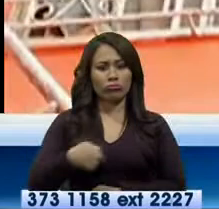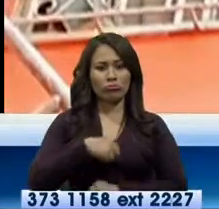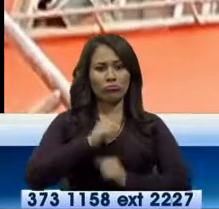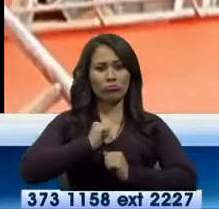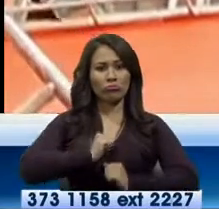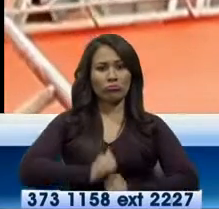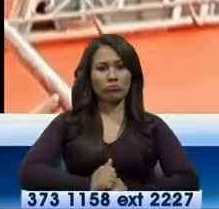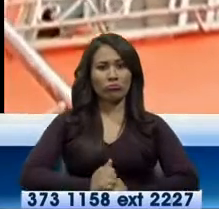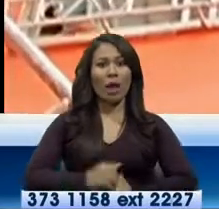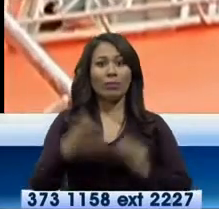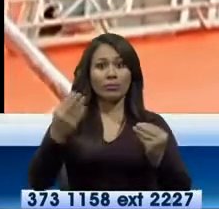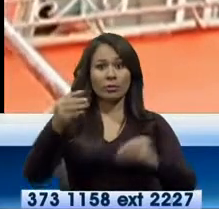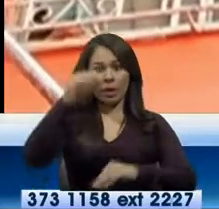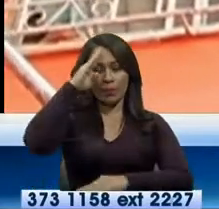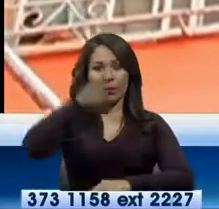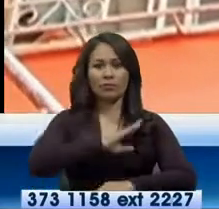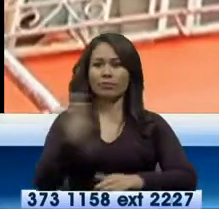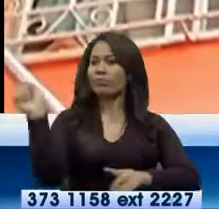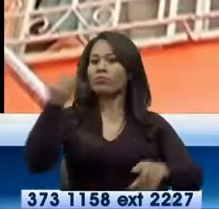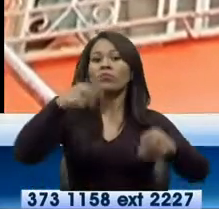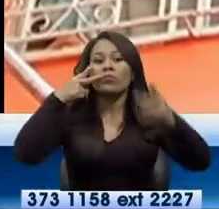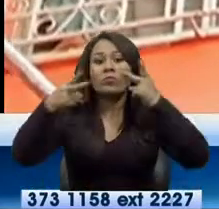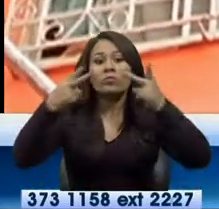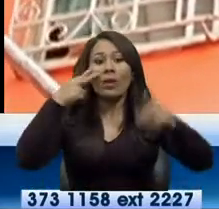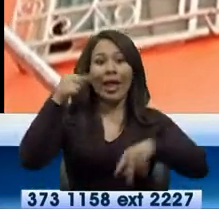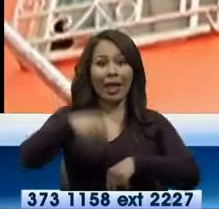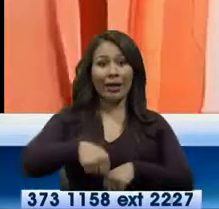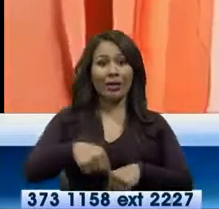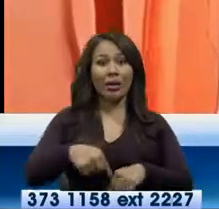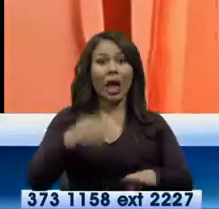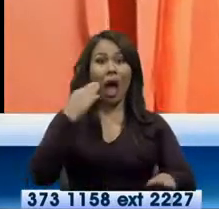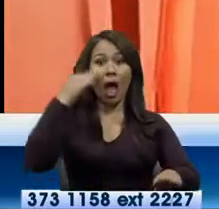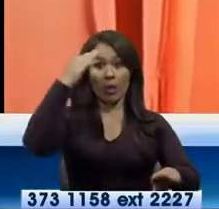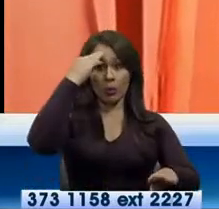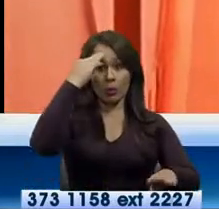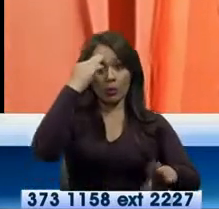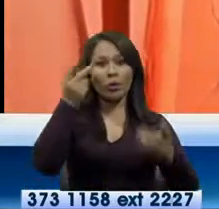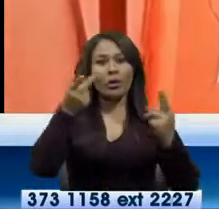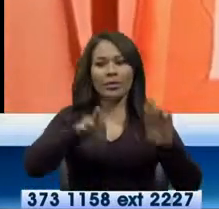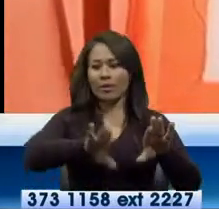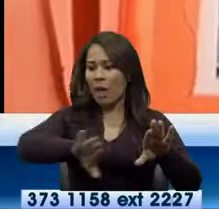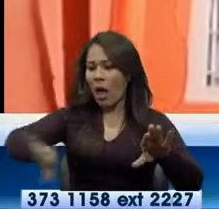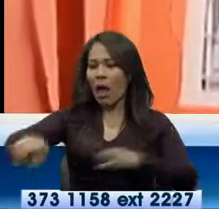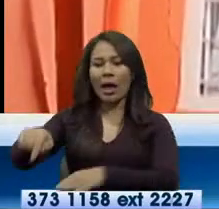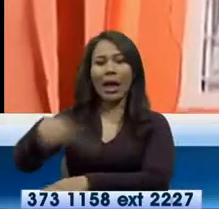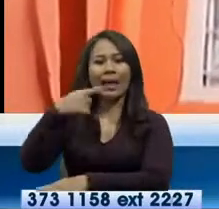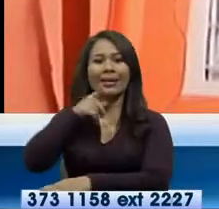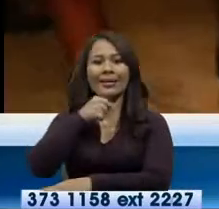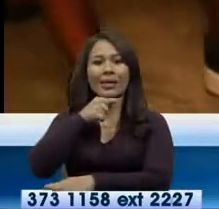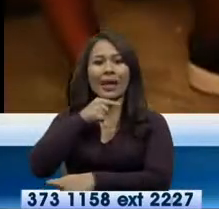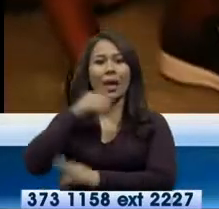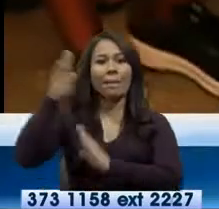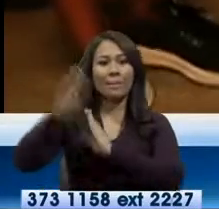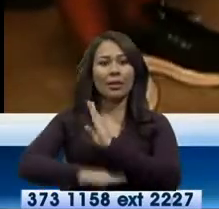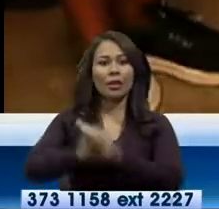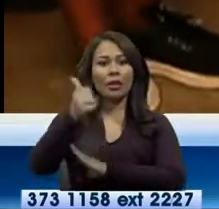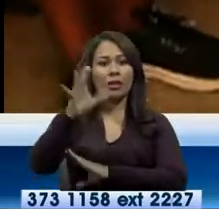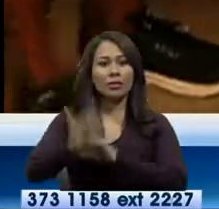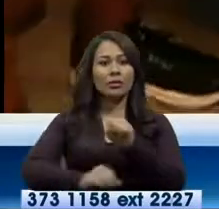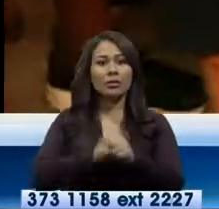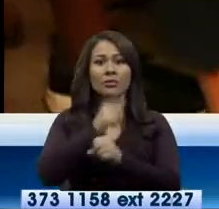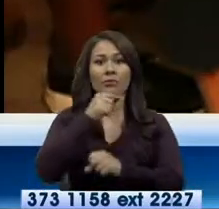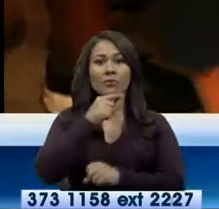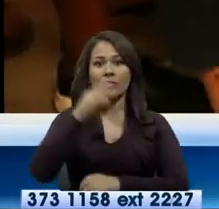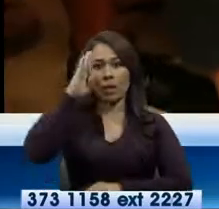Tras labores de inteligencia se detectó que ahí no solo habían adultos, sino menores de edad, y que al momento de la presencia de las